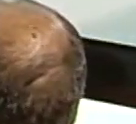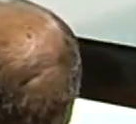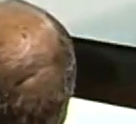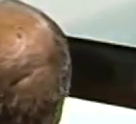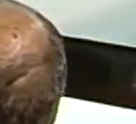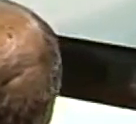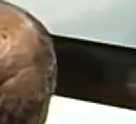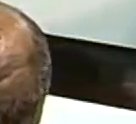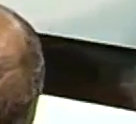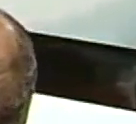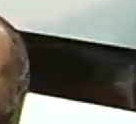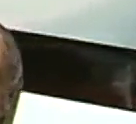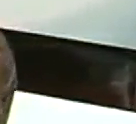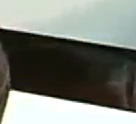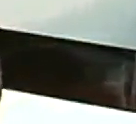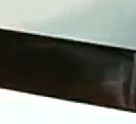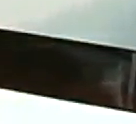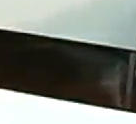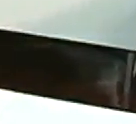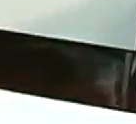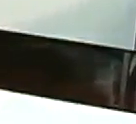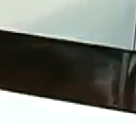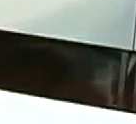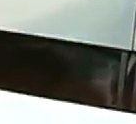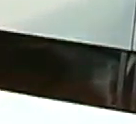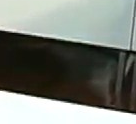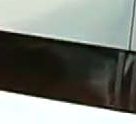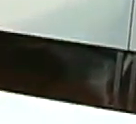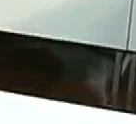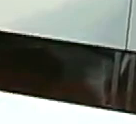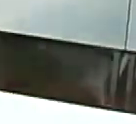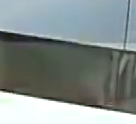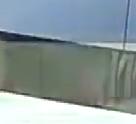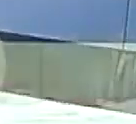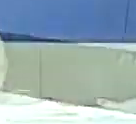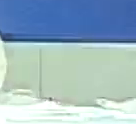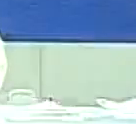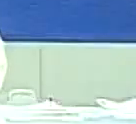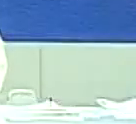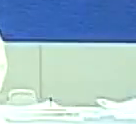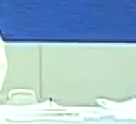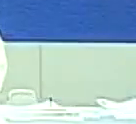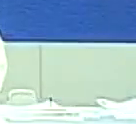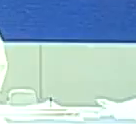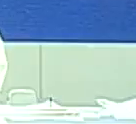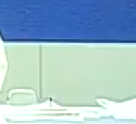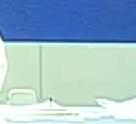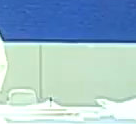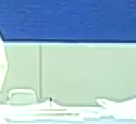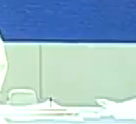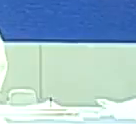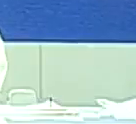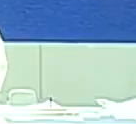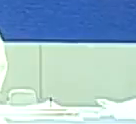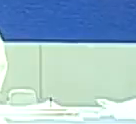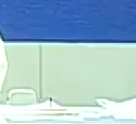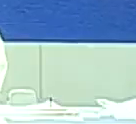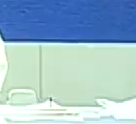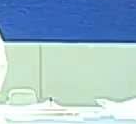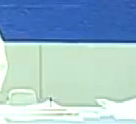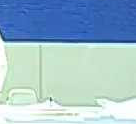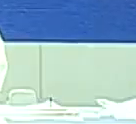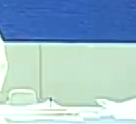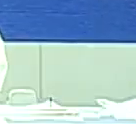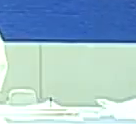semana, prácticamente. Hemos tenido lluvia persistente, constante, por el mismo